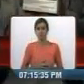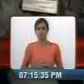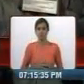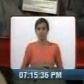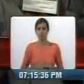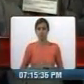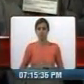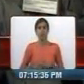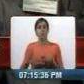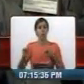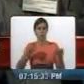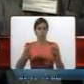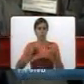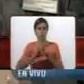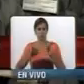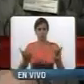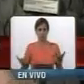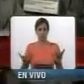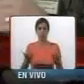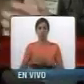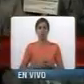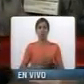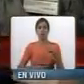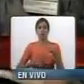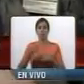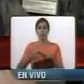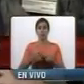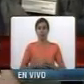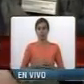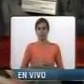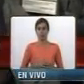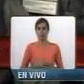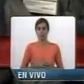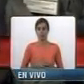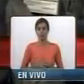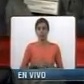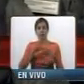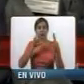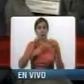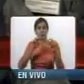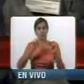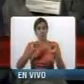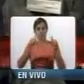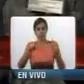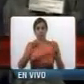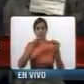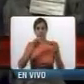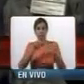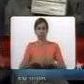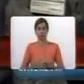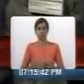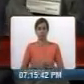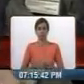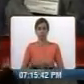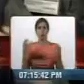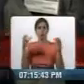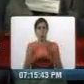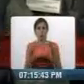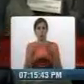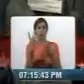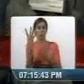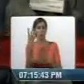se controló. Y después entraron en las conversaciones y de ese grupo de